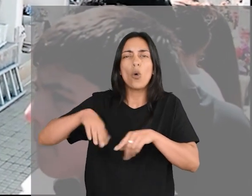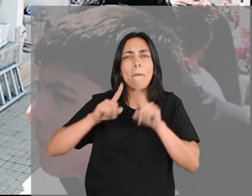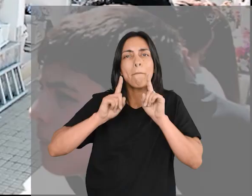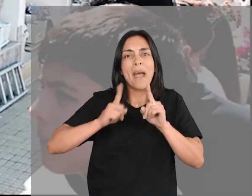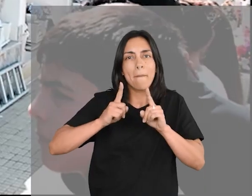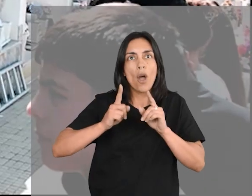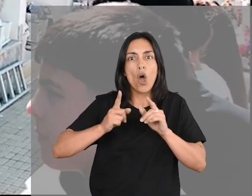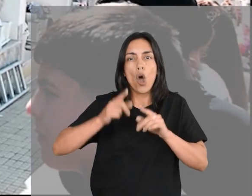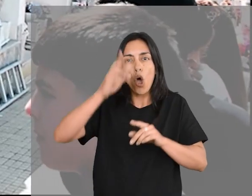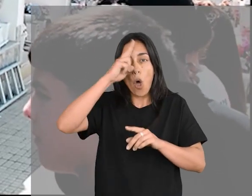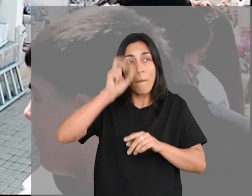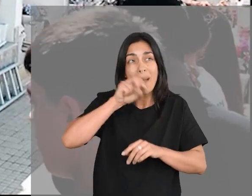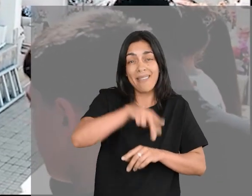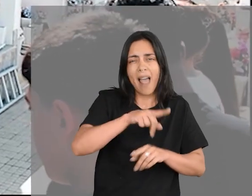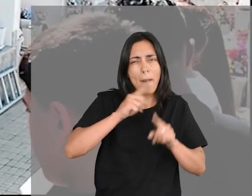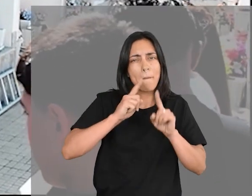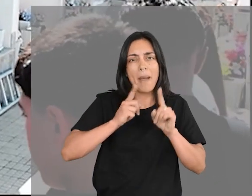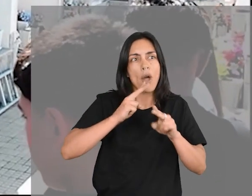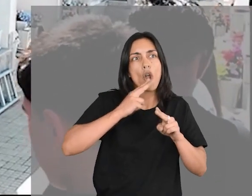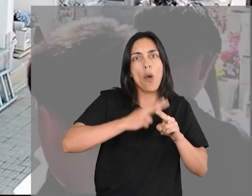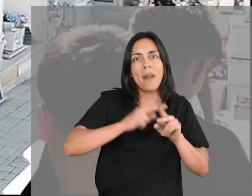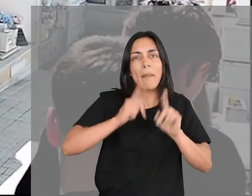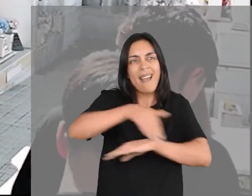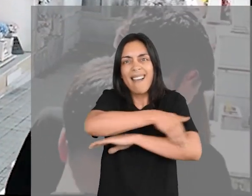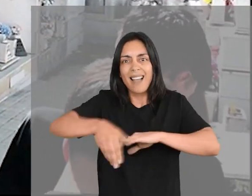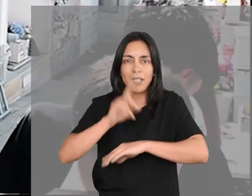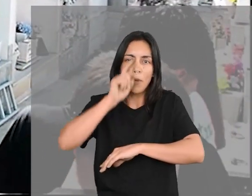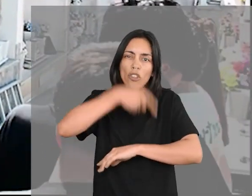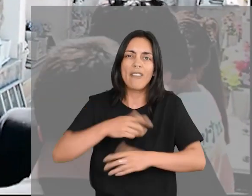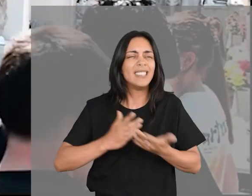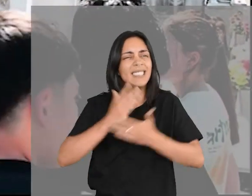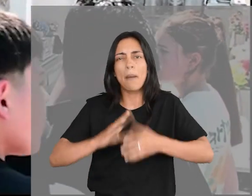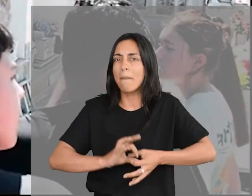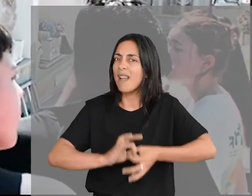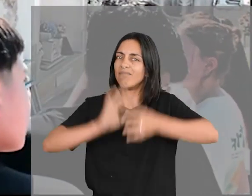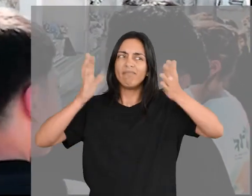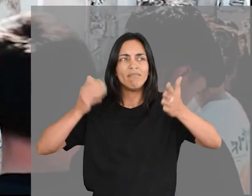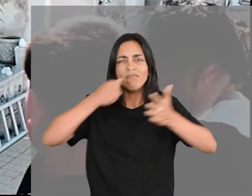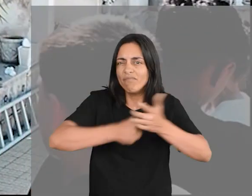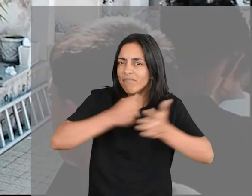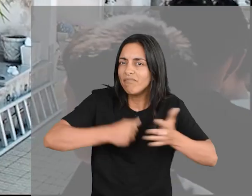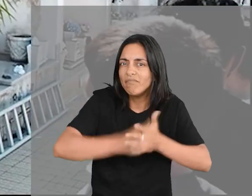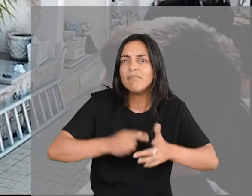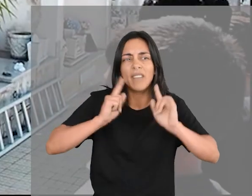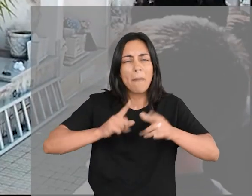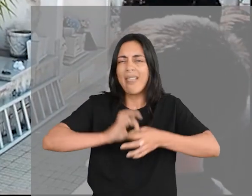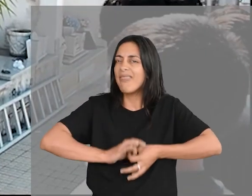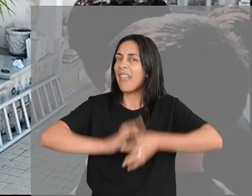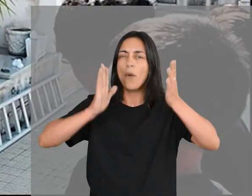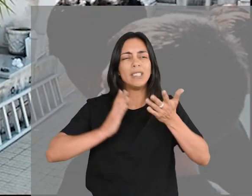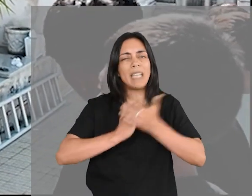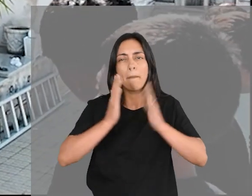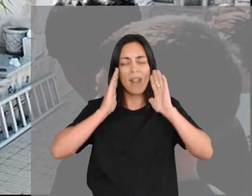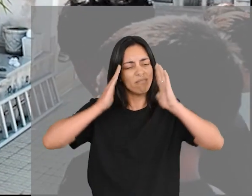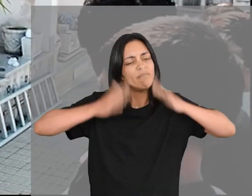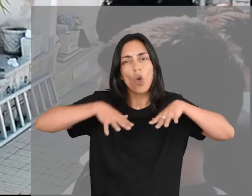en Montevideo. Fue un médico dedicado a la salud pública y un ferviente defensor de la libertad y los principios democráticos. Se le recuerda